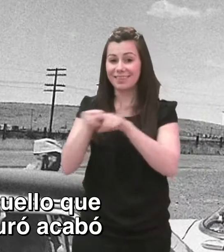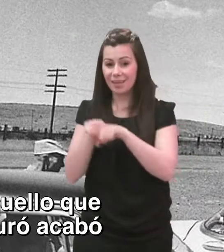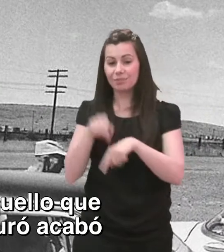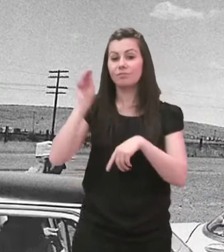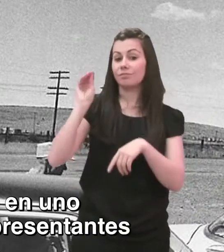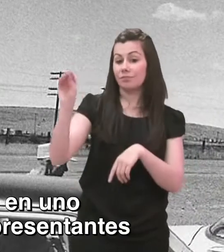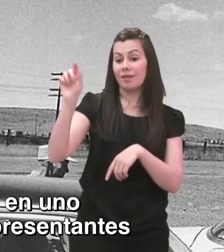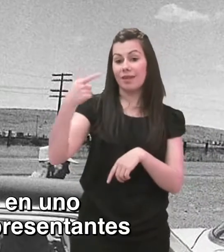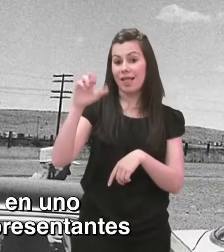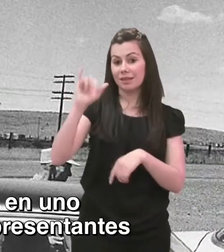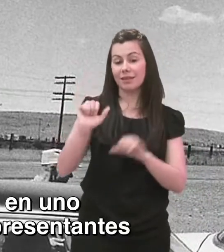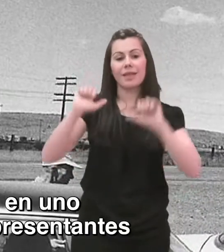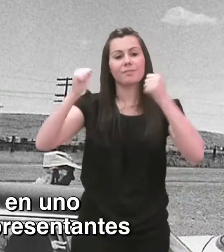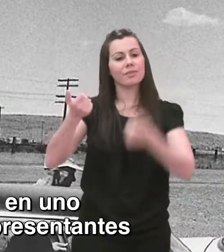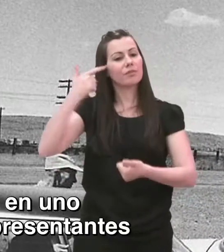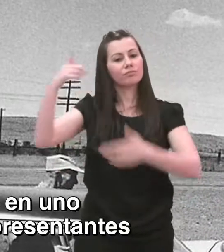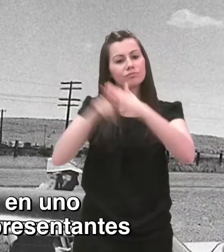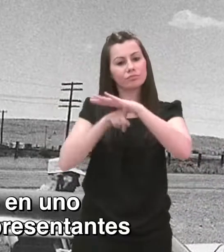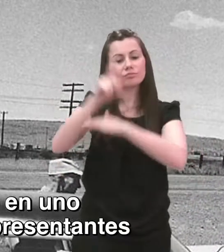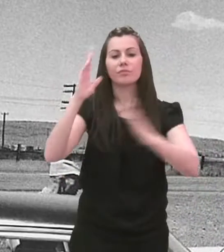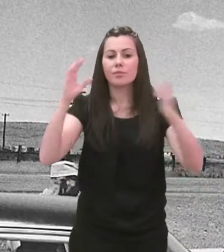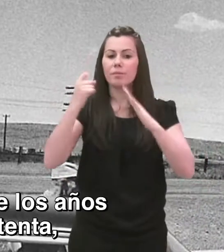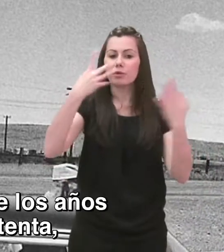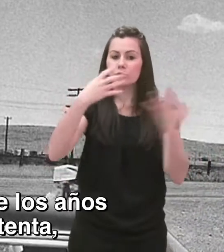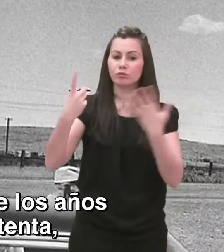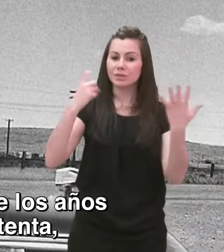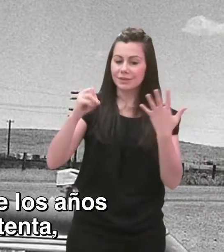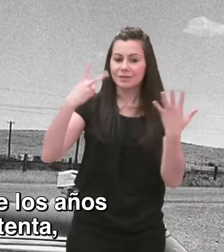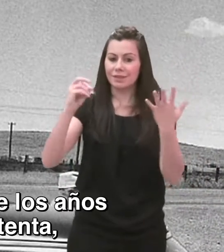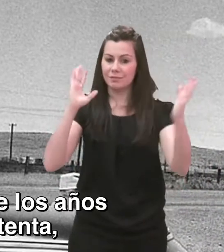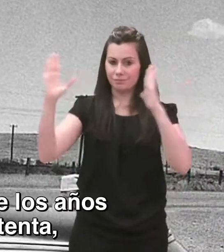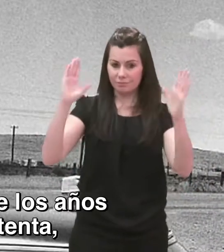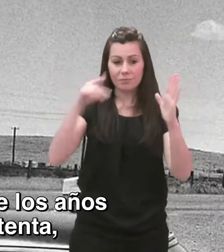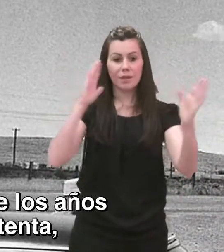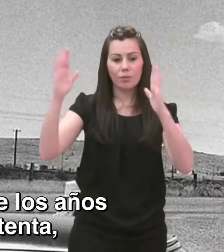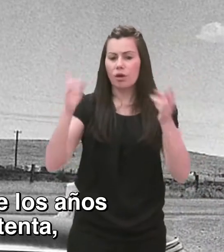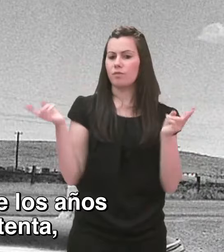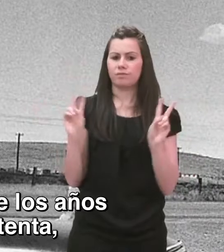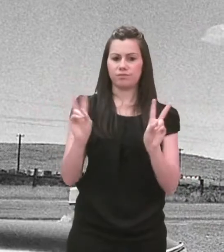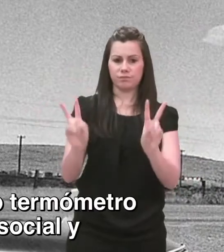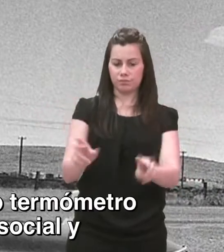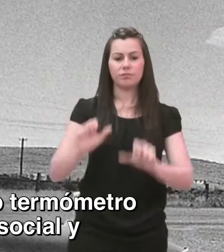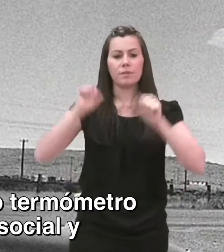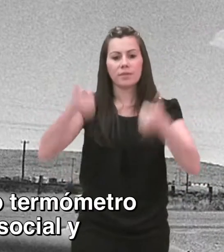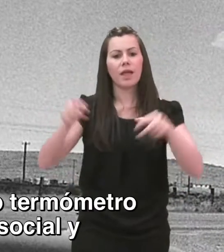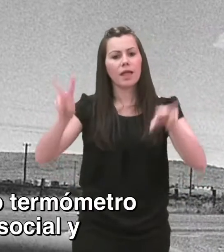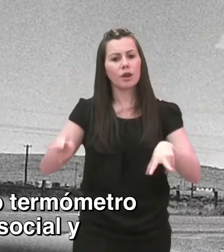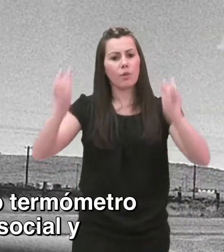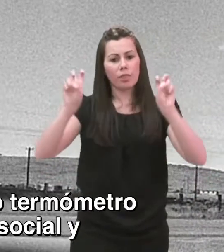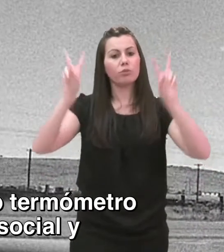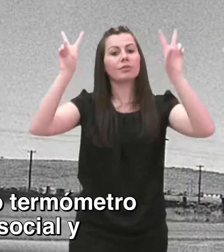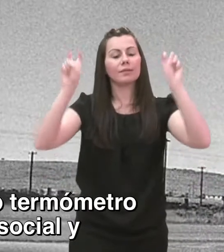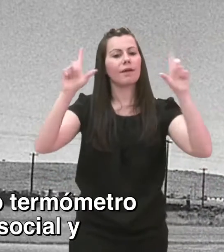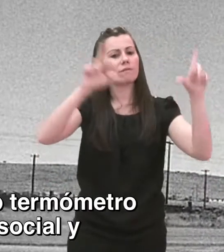censuró acabó por convertirle en uno de los máximos representantes de la fotografía de los años 60 y 70, en un